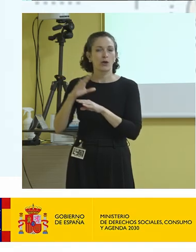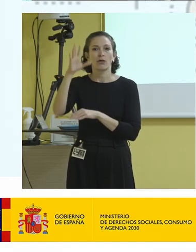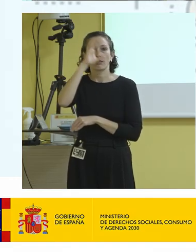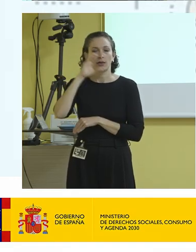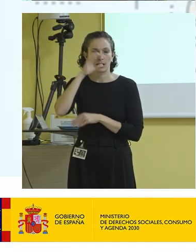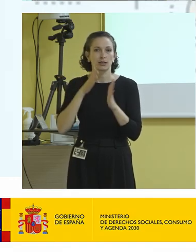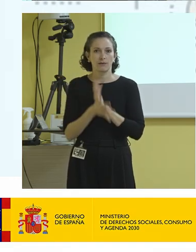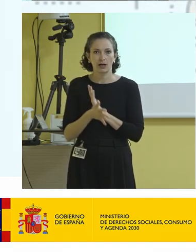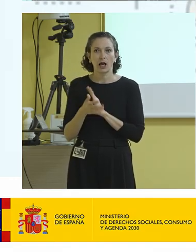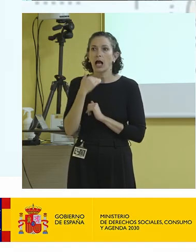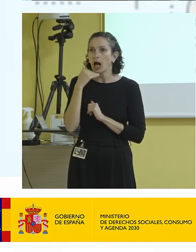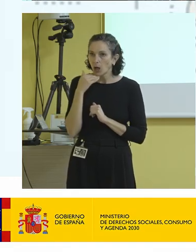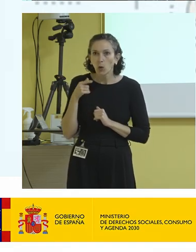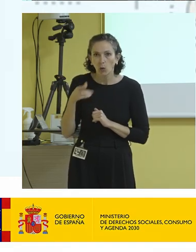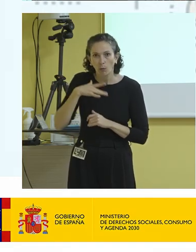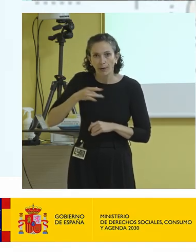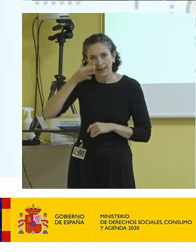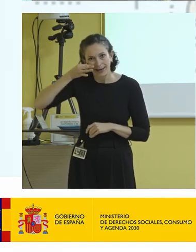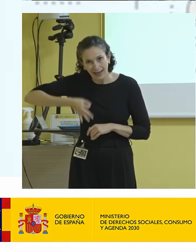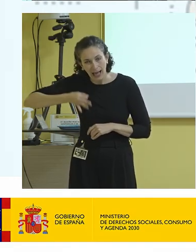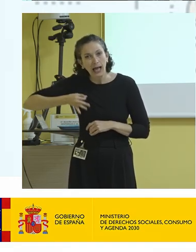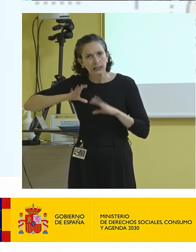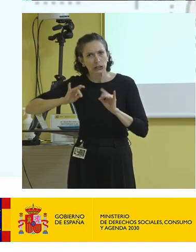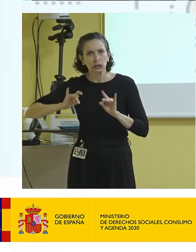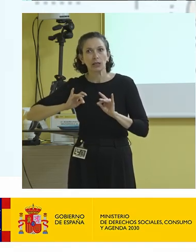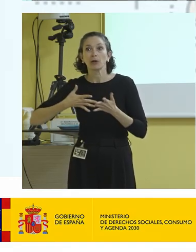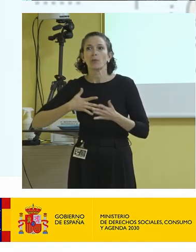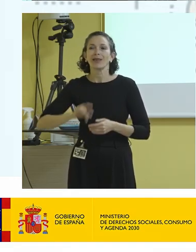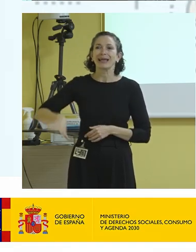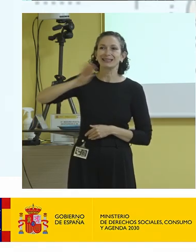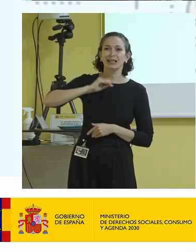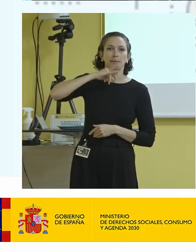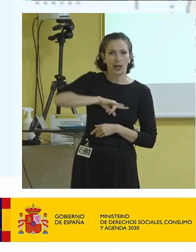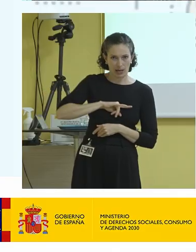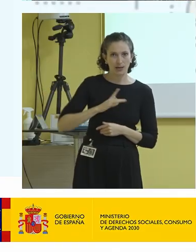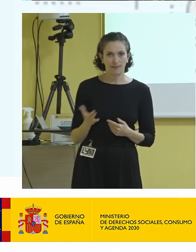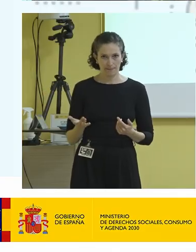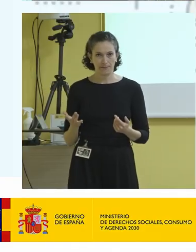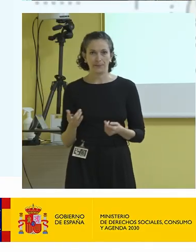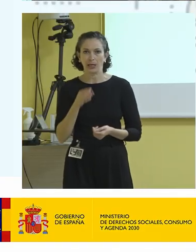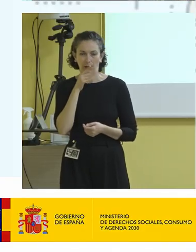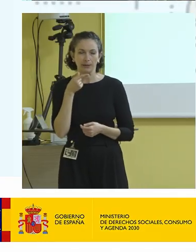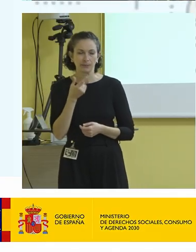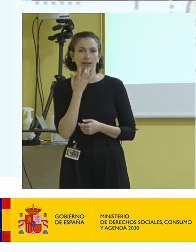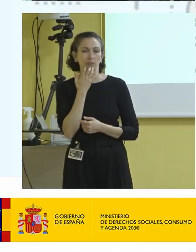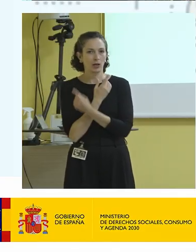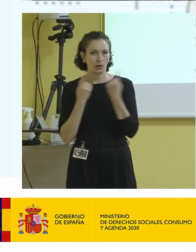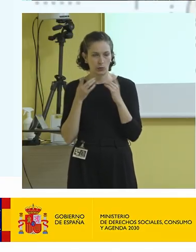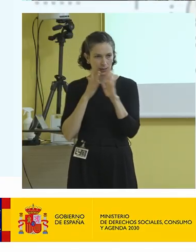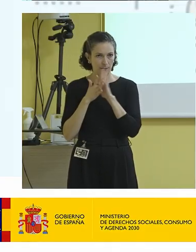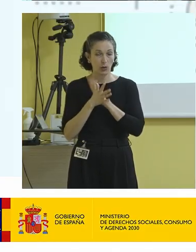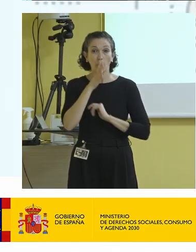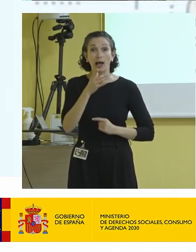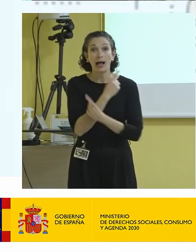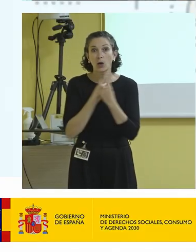una mala interpretación de hallazgos que pueden ser reales, que pueden ser ciertos, pero que están mal entendidos. Ahora veremos algunos ejemplos, porque